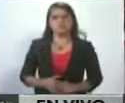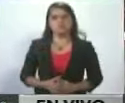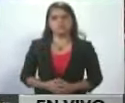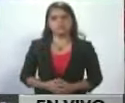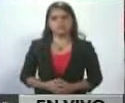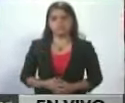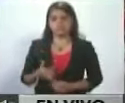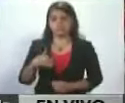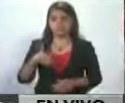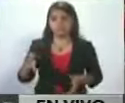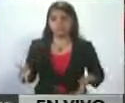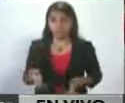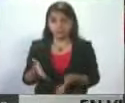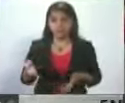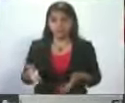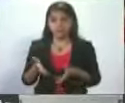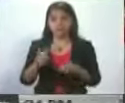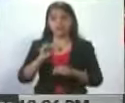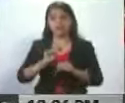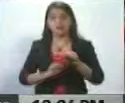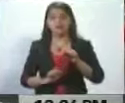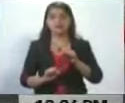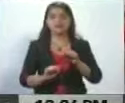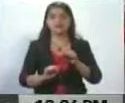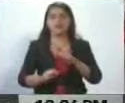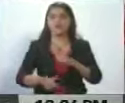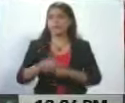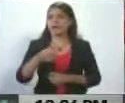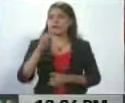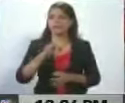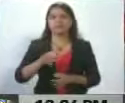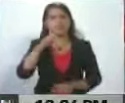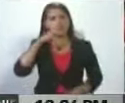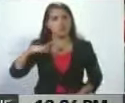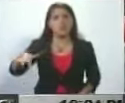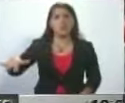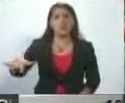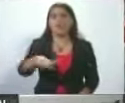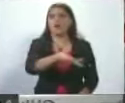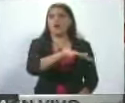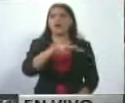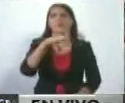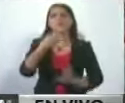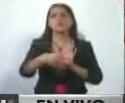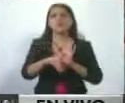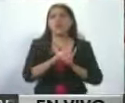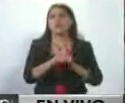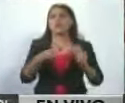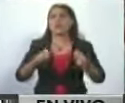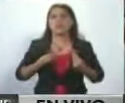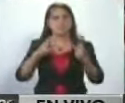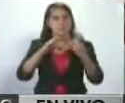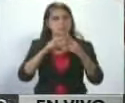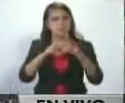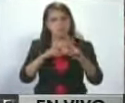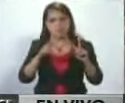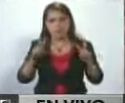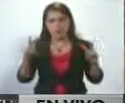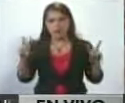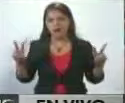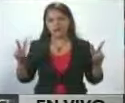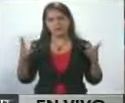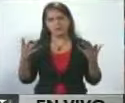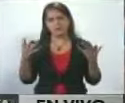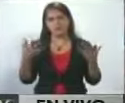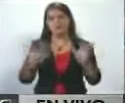Nos motivaron a defender lo más sagrado que tiene un pueblo, que es su derecho a vivir en paz, que es su